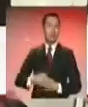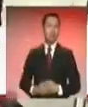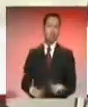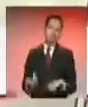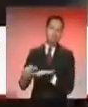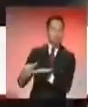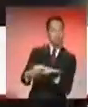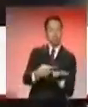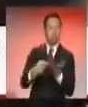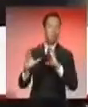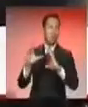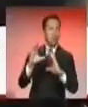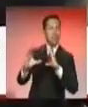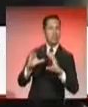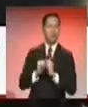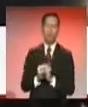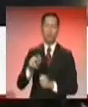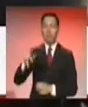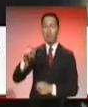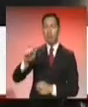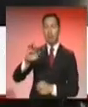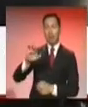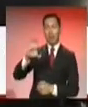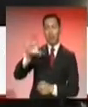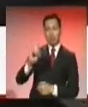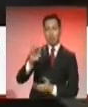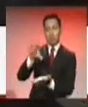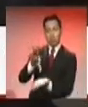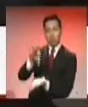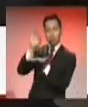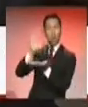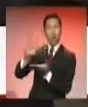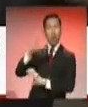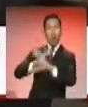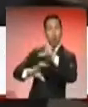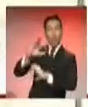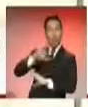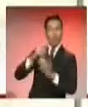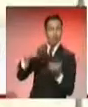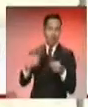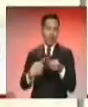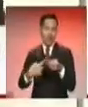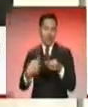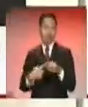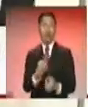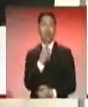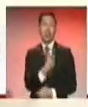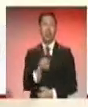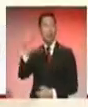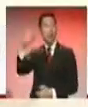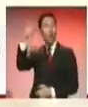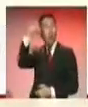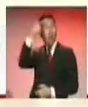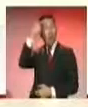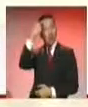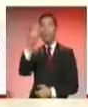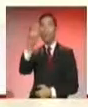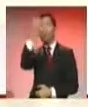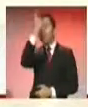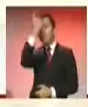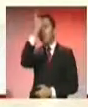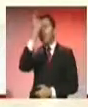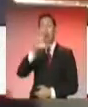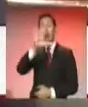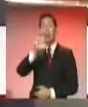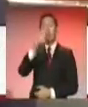Social, IES. Para Patricio Álvarez, representante de la Cámara de Comercio de Quito, el Estado le debe al IES más de 15